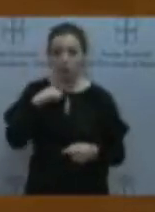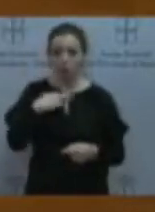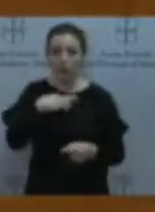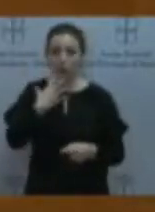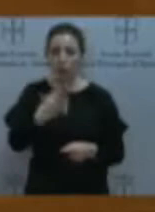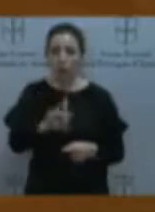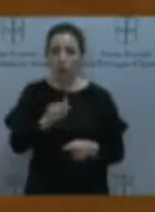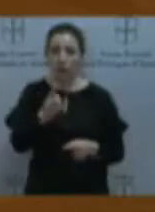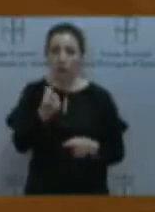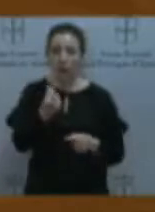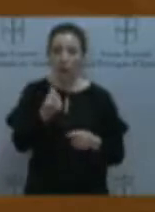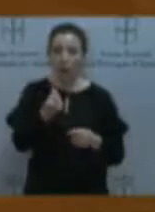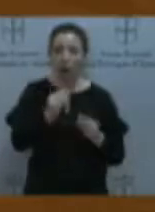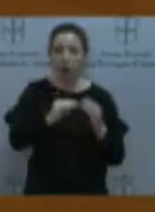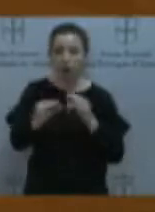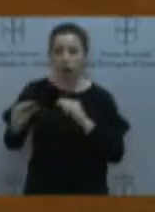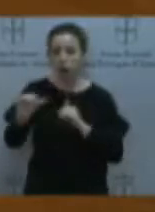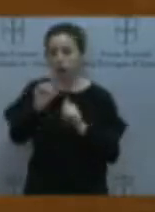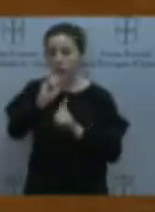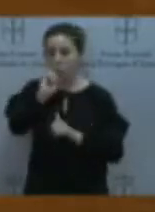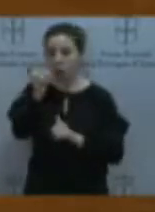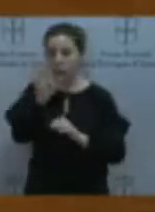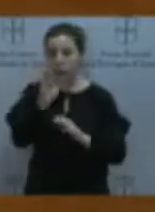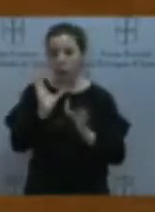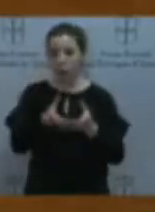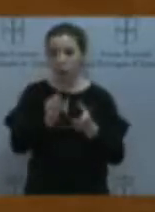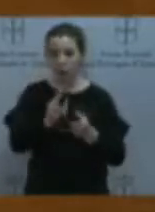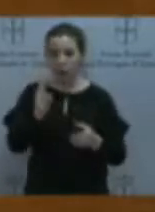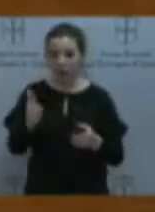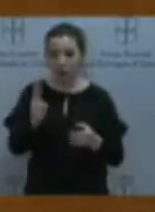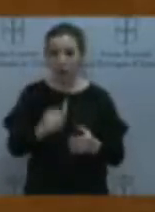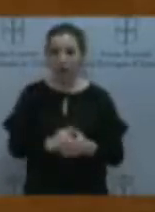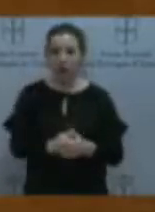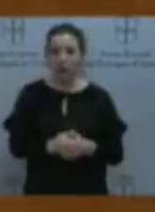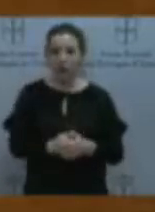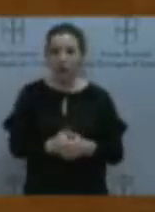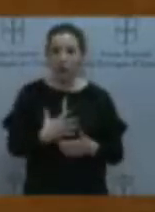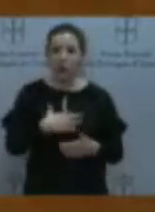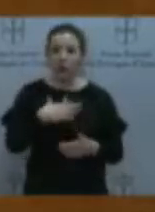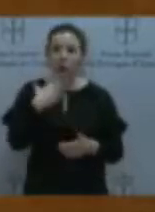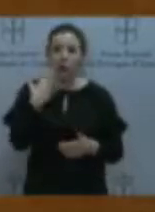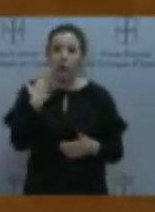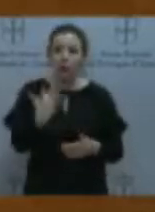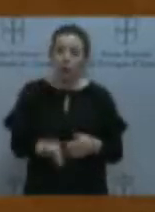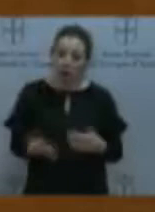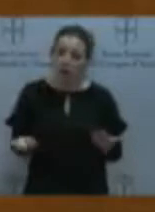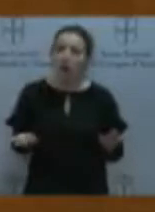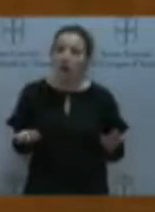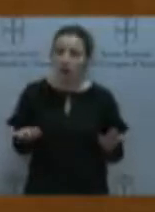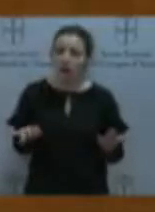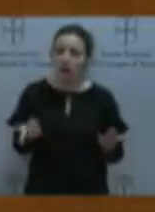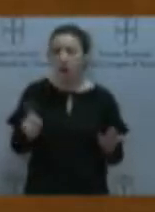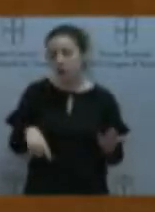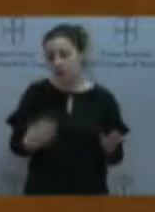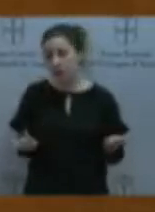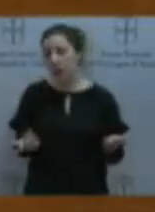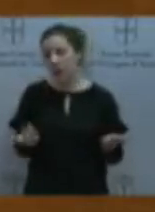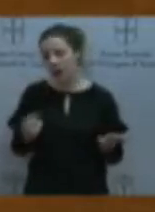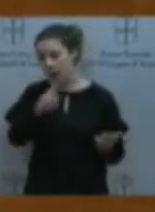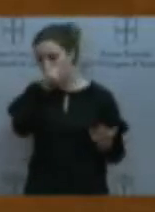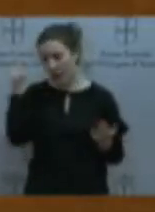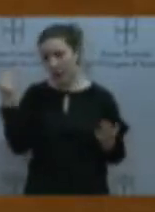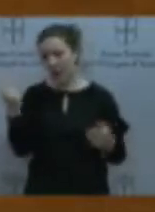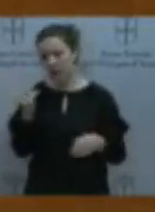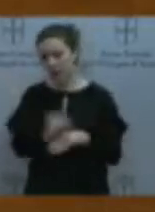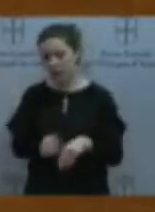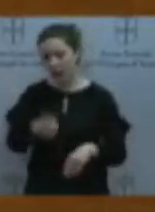Partido Popular, por supuesto, podría aflojar bastante más desde Madrid. Eso también es otra realidad, ¿no? Después, la bolsa de empleo